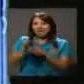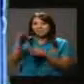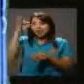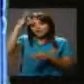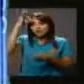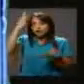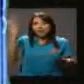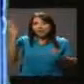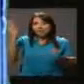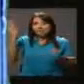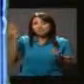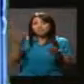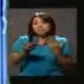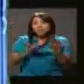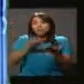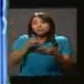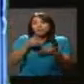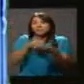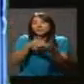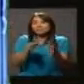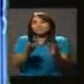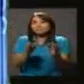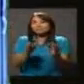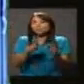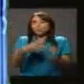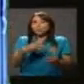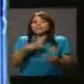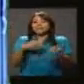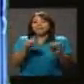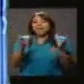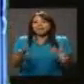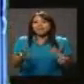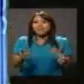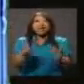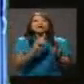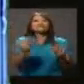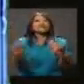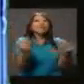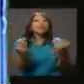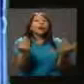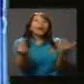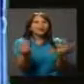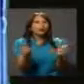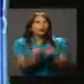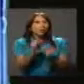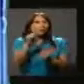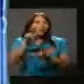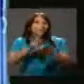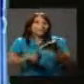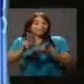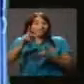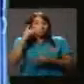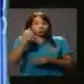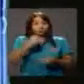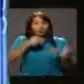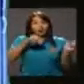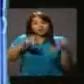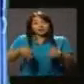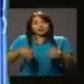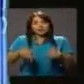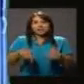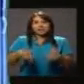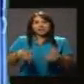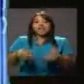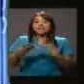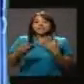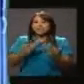afecta no es de nadie la carrera de filosofía no se compara con decir el nombre de una universidad porque aquí yo pues estoy entendiendo la pregunta yo sé donde